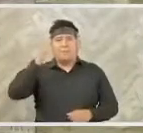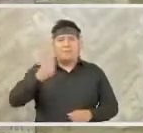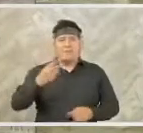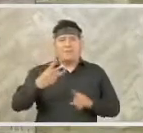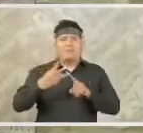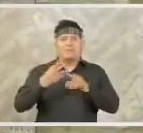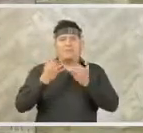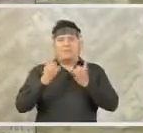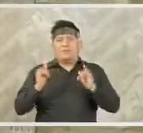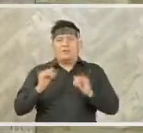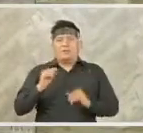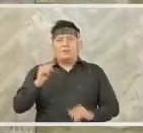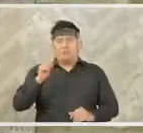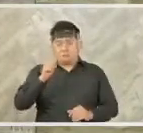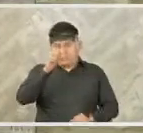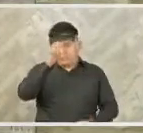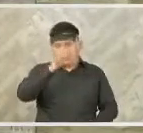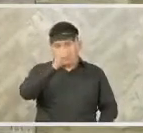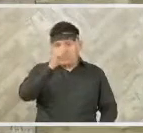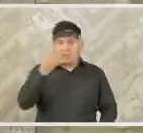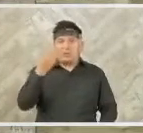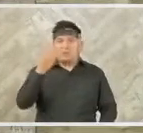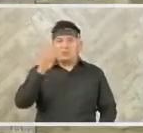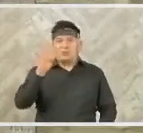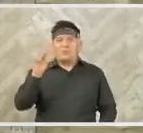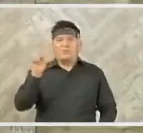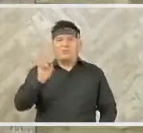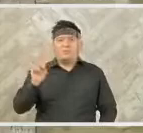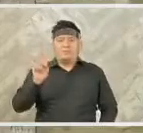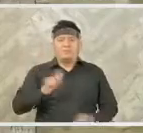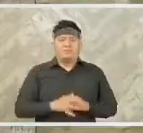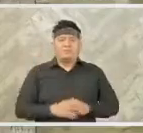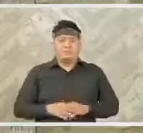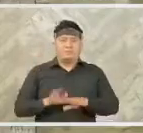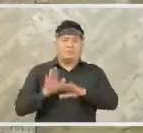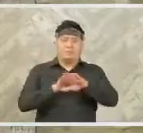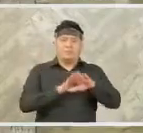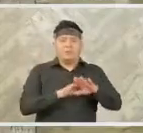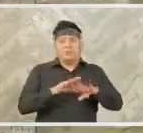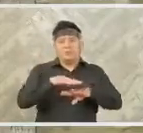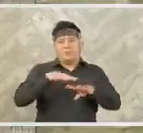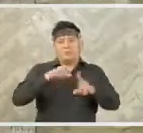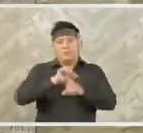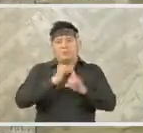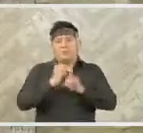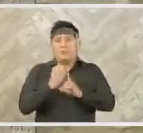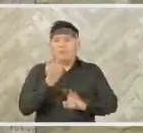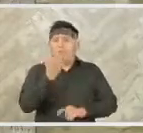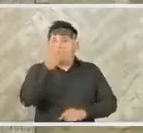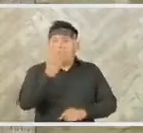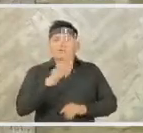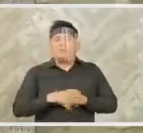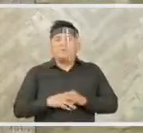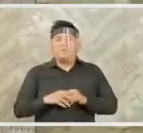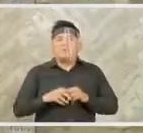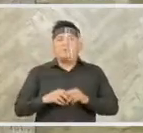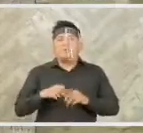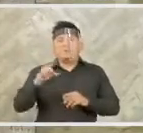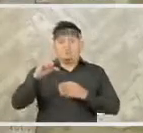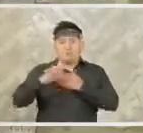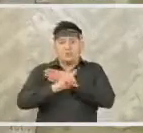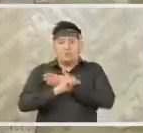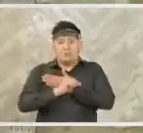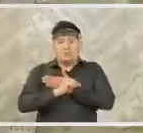próximo domingo 14 de febrero. Los invito también a seguirnos en todas las redes sociales, Facebook, Twitter, canal de YouTube, cuenta de